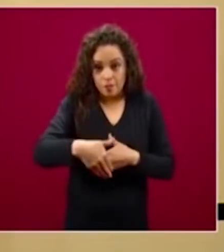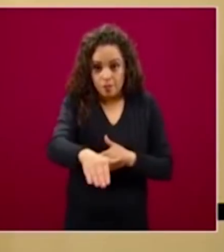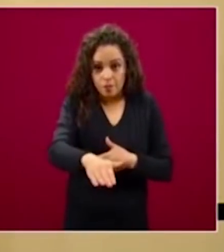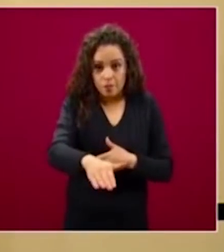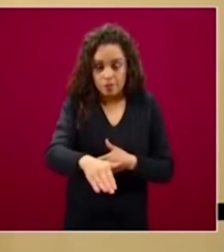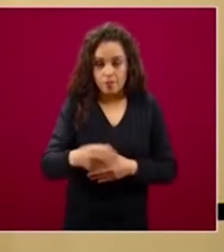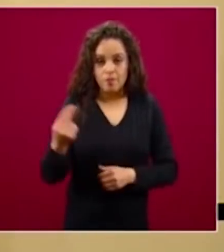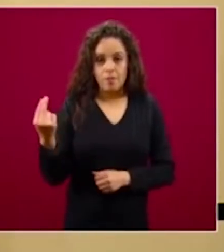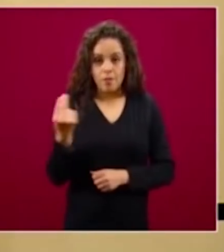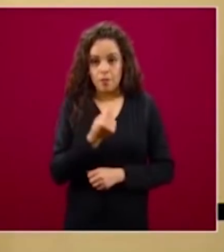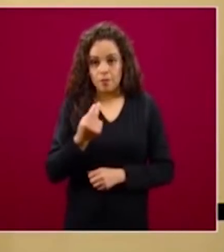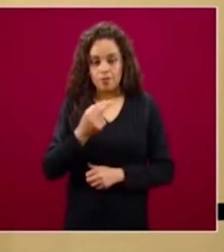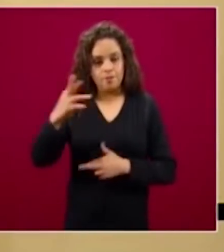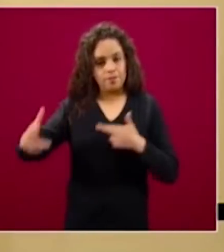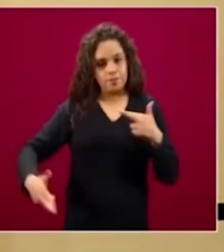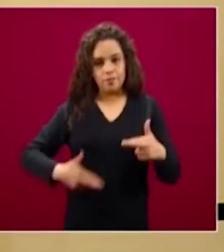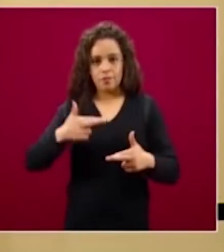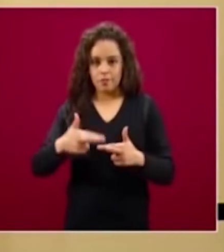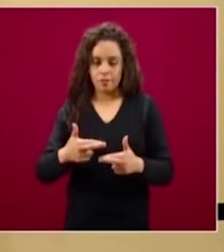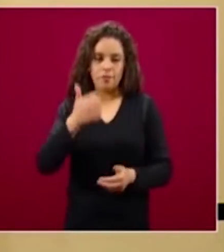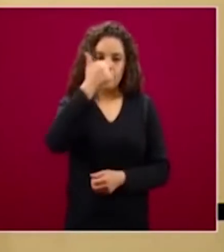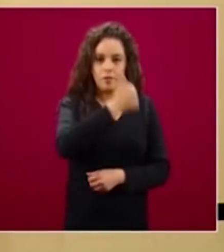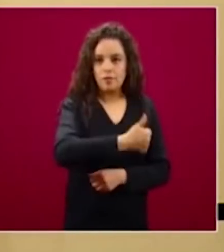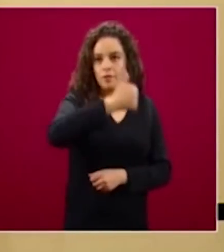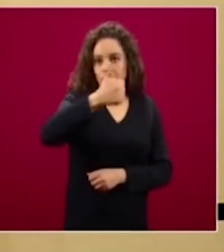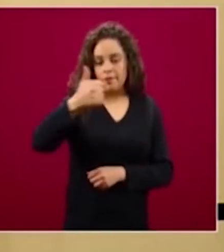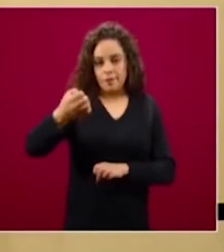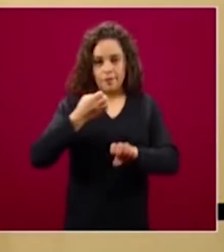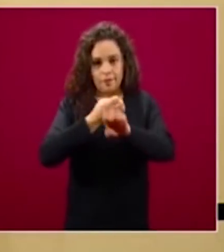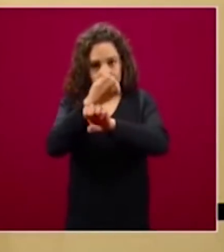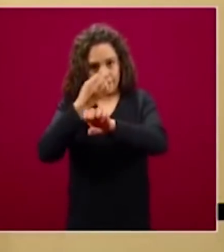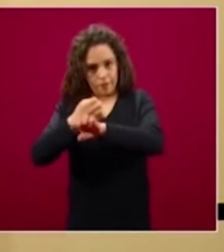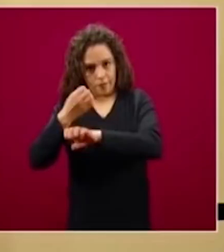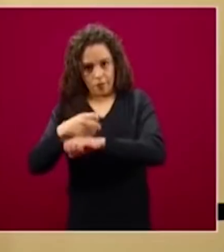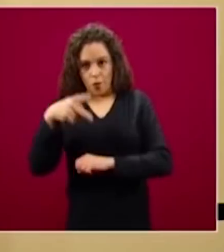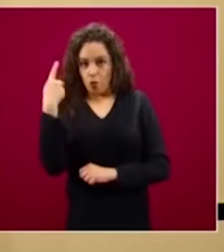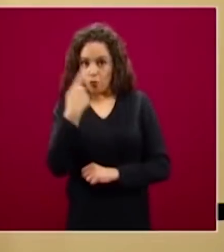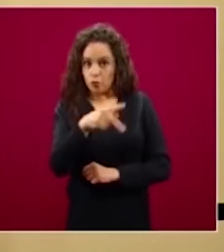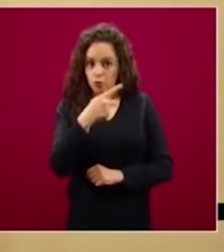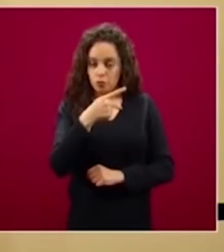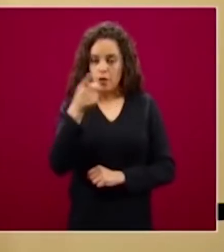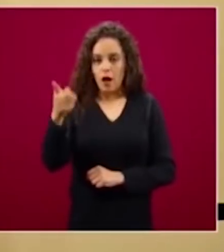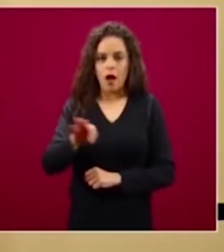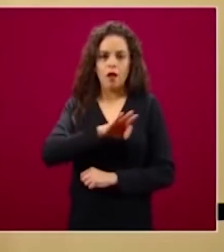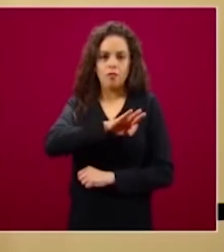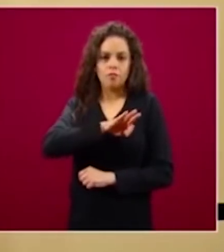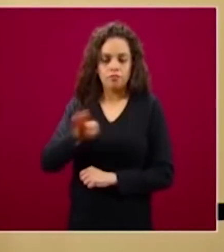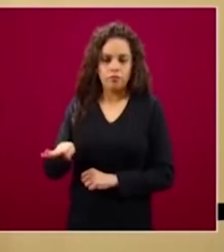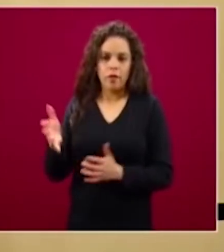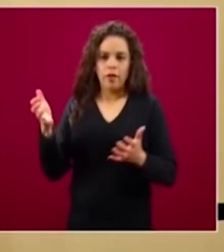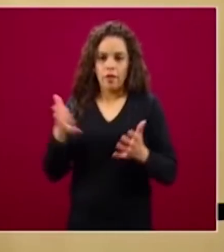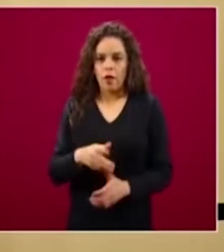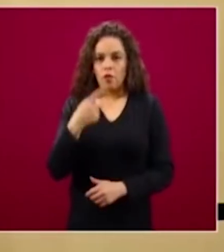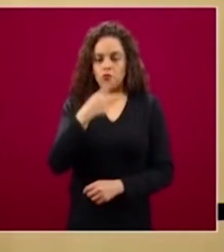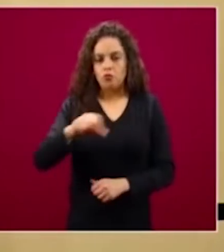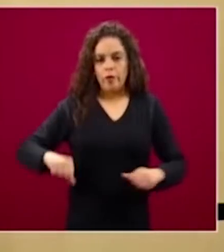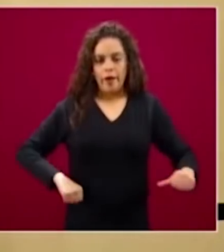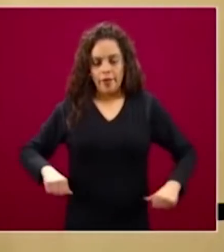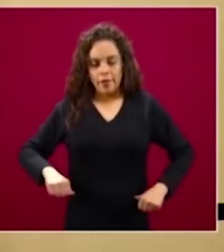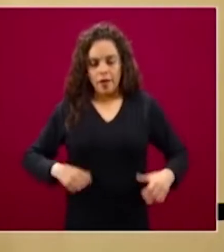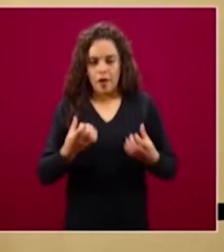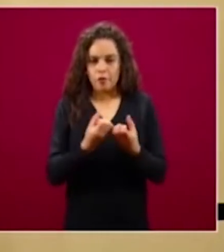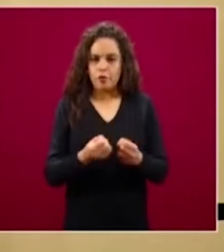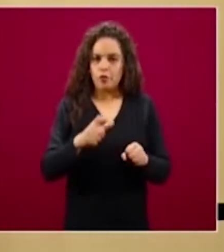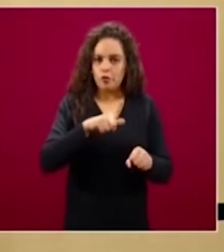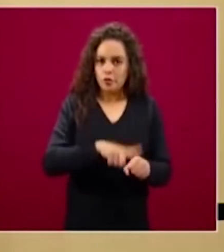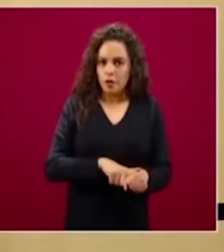manera regionalizada para que cada una de las entidades pueda tener actividad social,